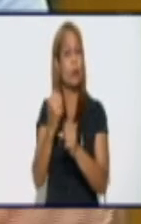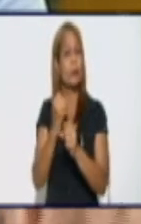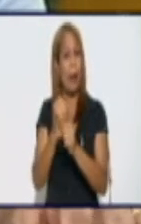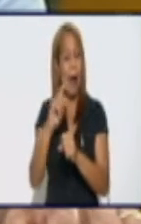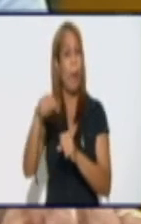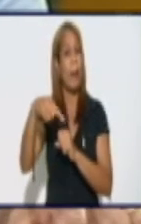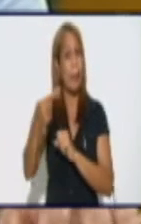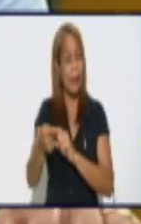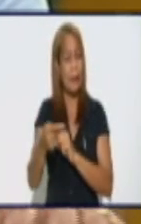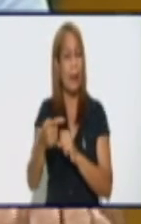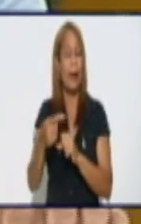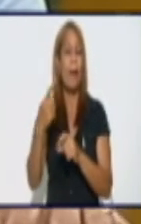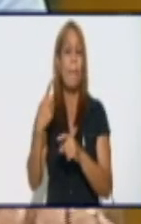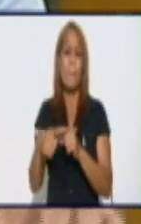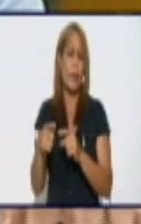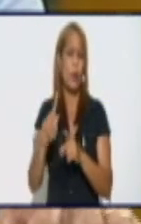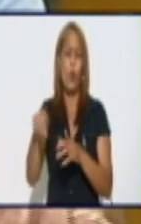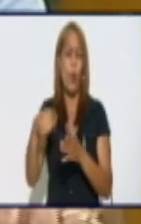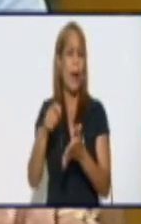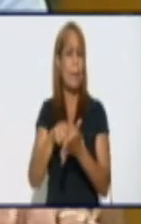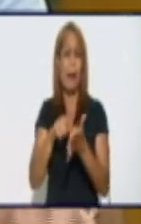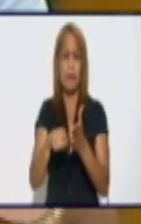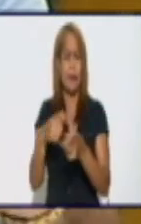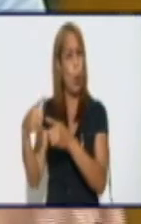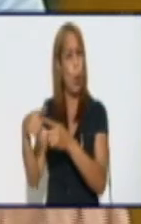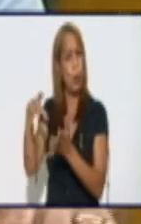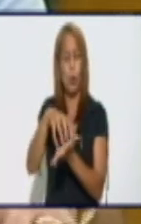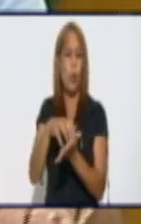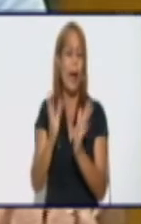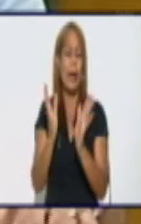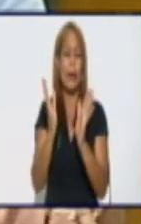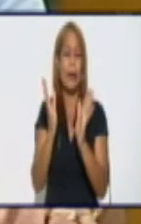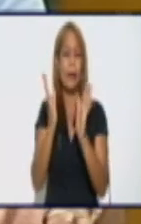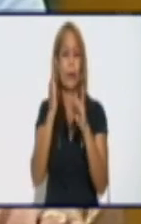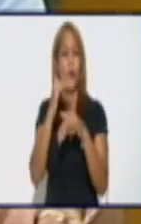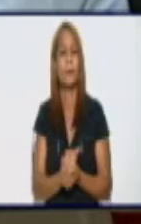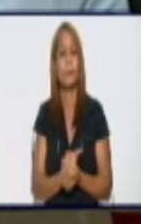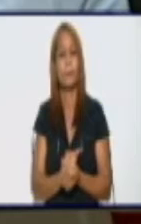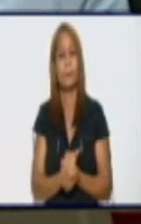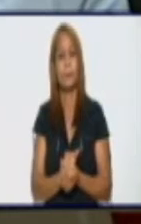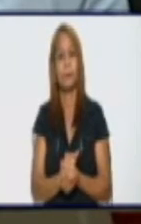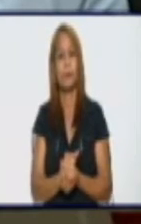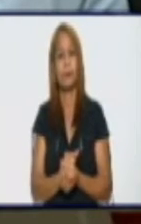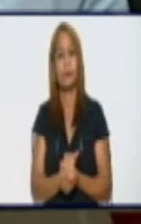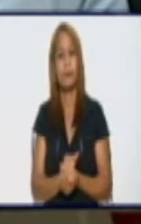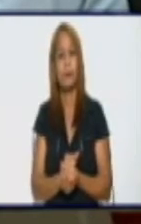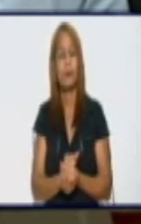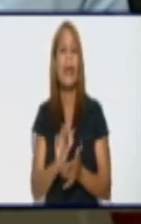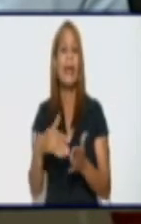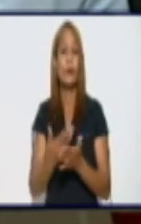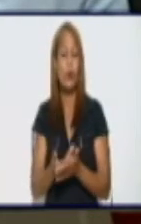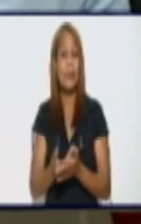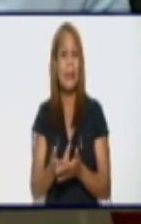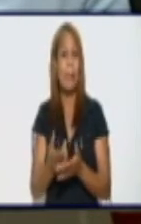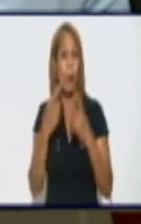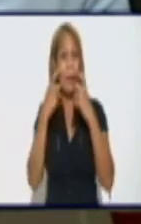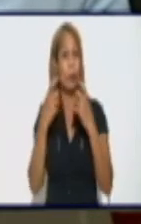ninguna previsto nada por déficit de generación o sea que el sistema se ha comportado con bastante y solís por la importancia vamos a reiterar